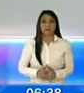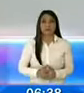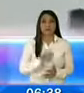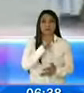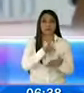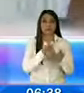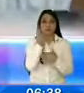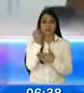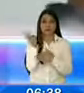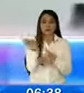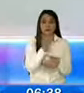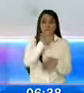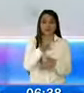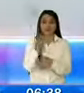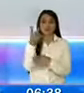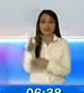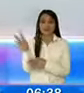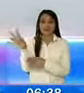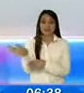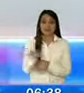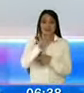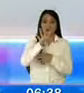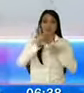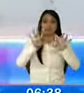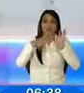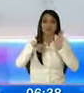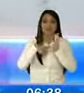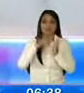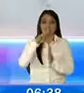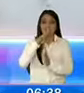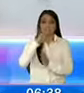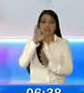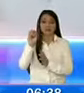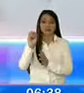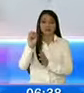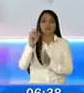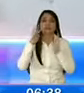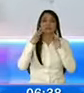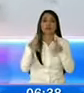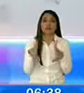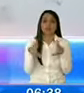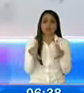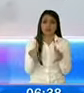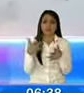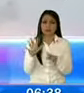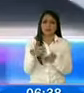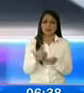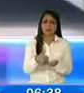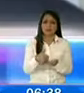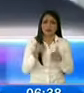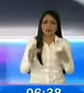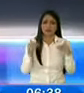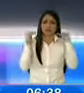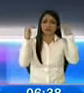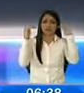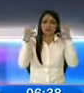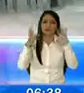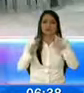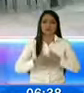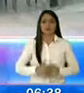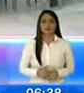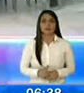2014 y el 2017 son 49 mil 740 docentes que se han visto beneficiados el ascenso de categorías